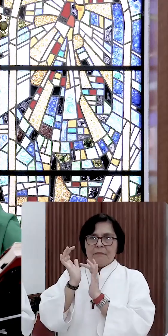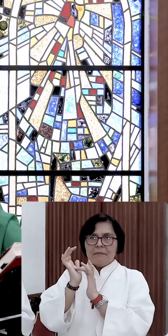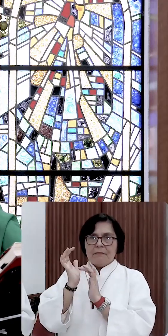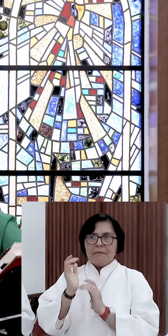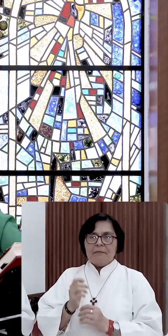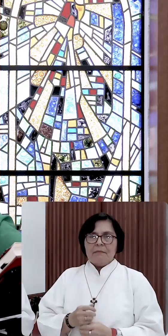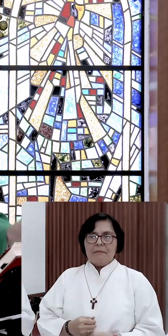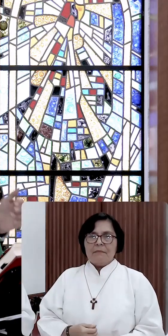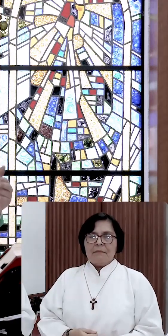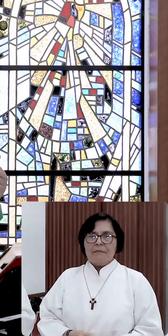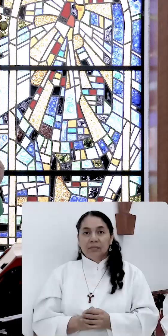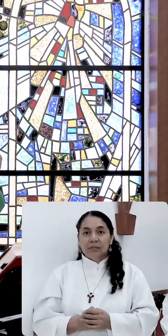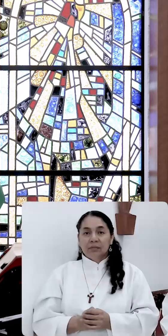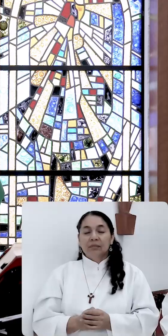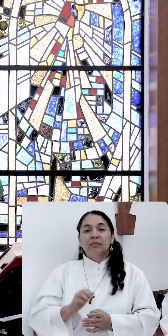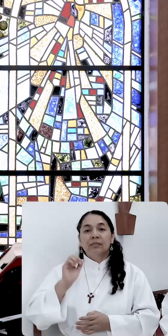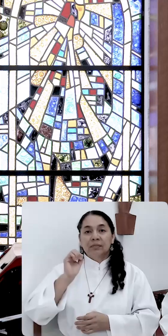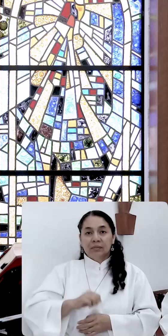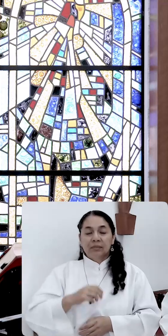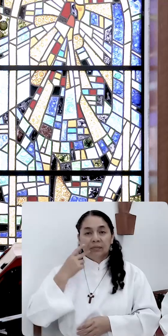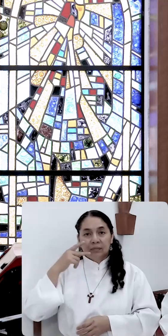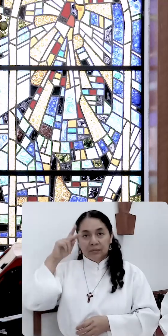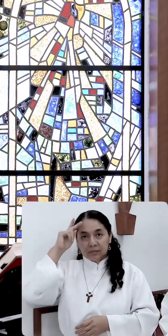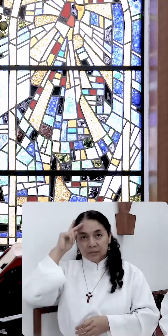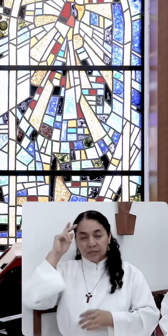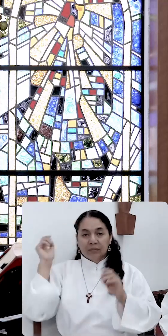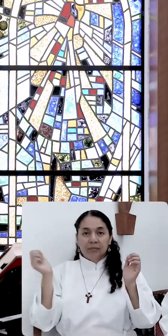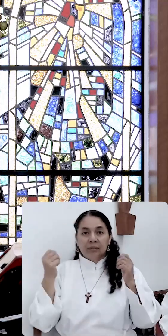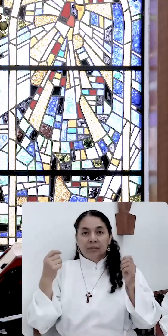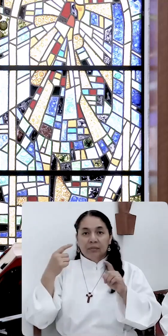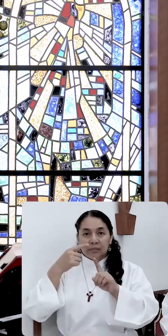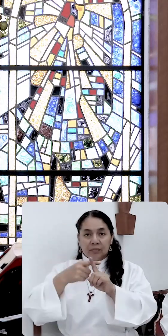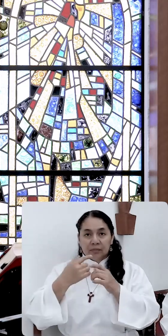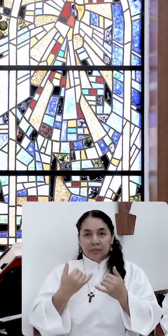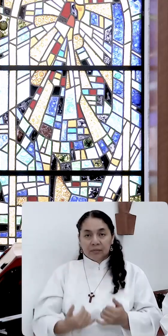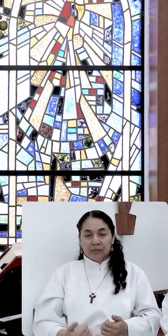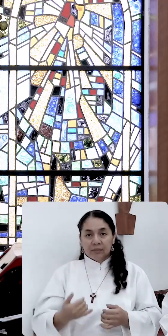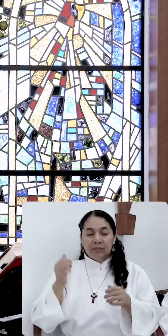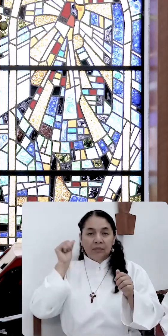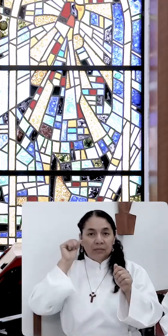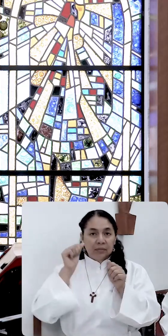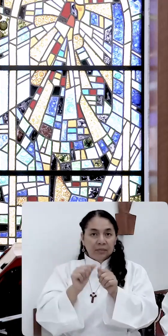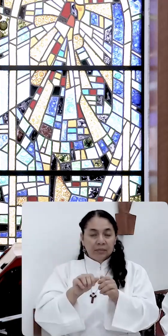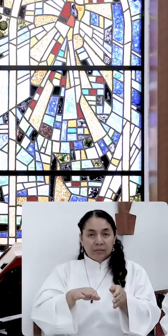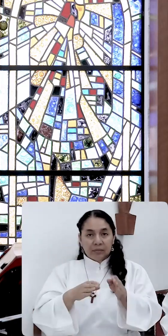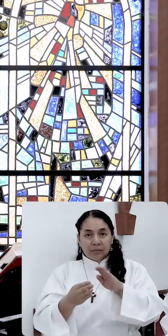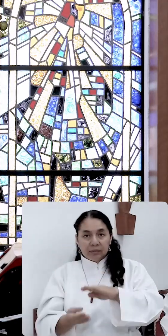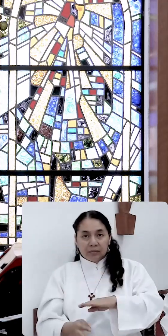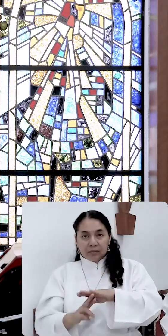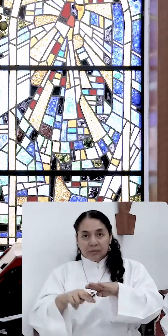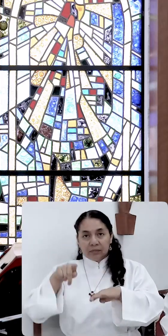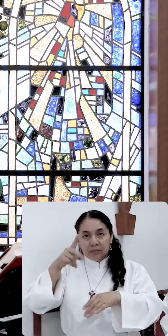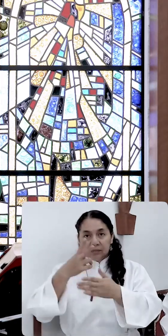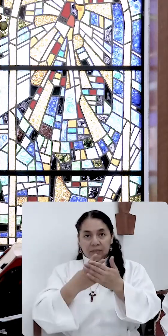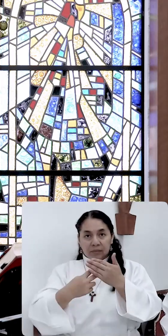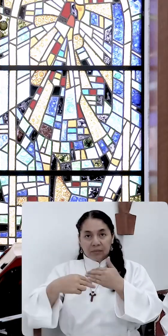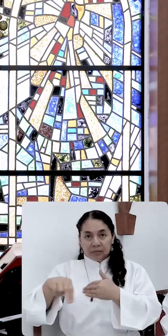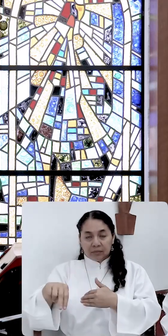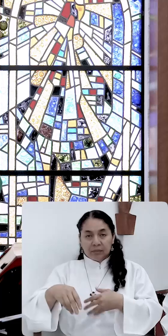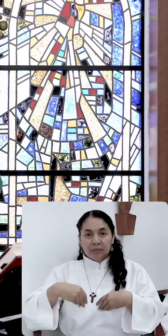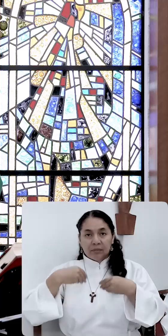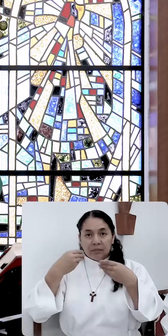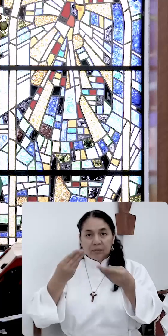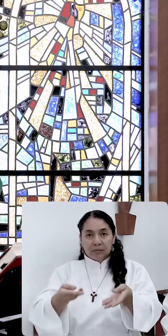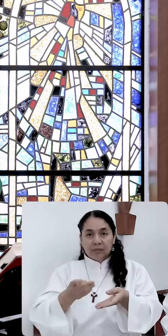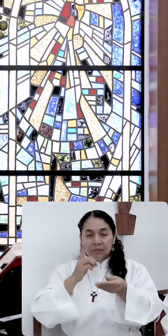Jesús. Así pues, Padre, al celebrar ahora el memorial de la muerte y resurrección de tu Hijo, te ofrecemos